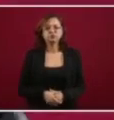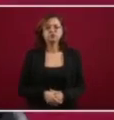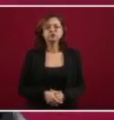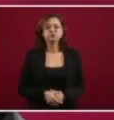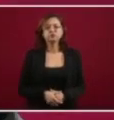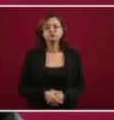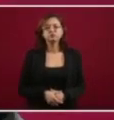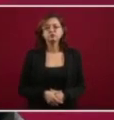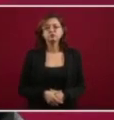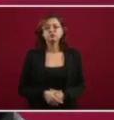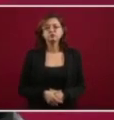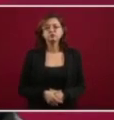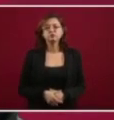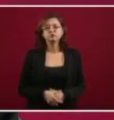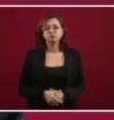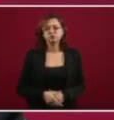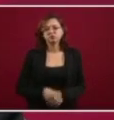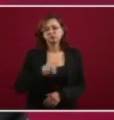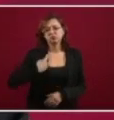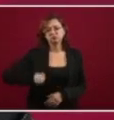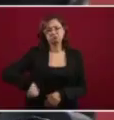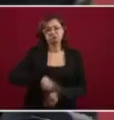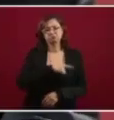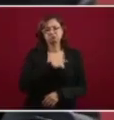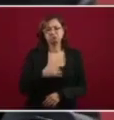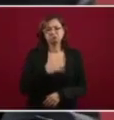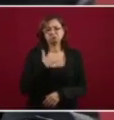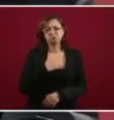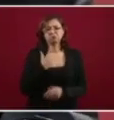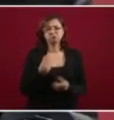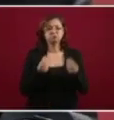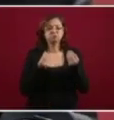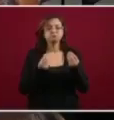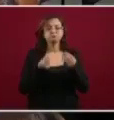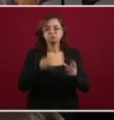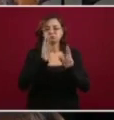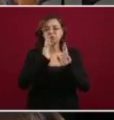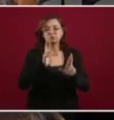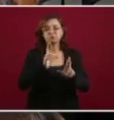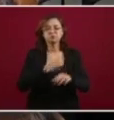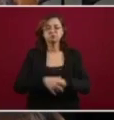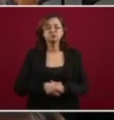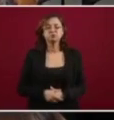nosotros eso lo respetamos mucho.